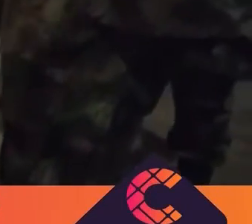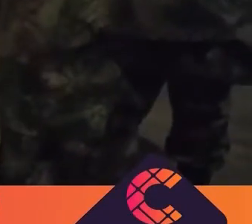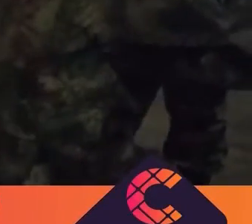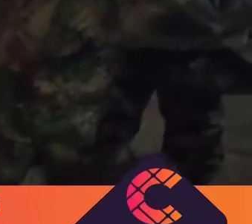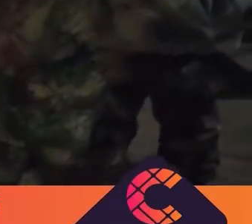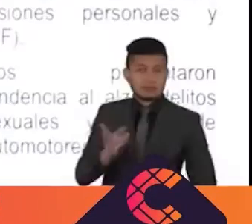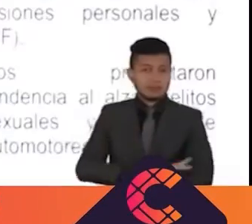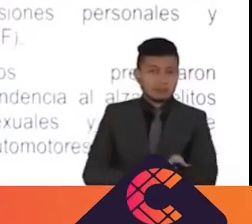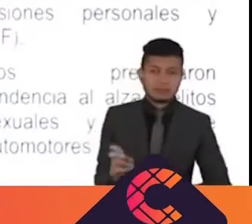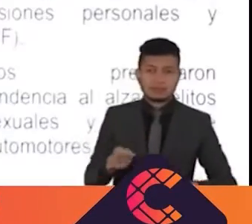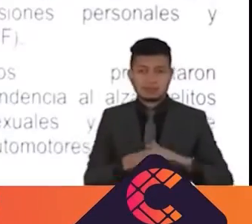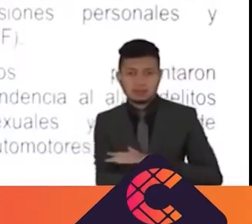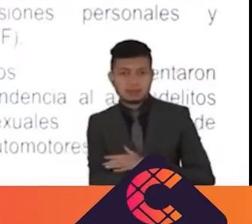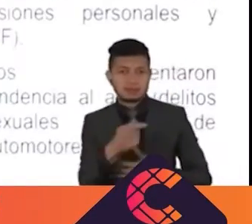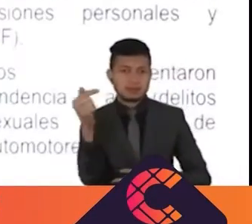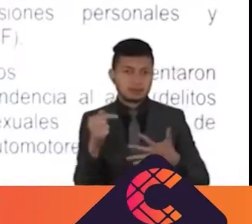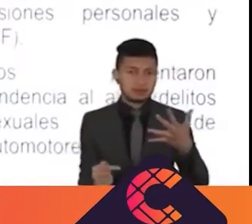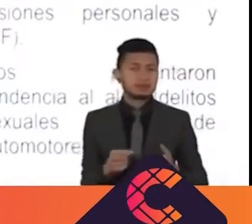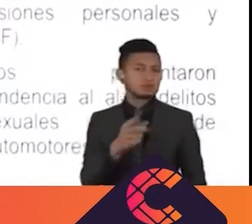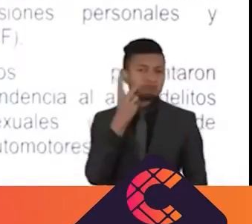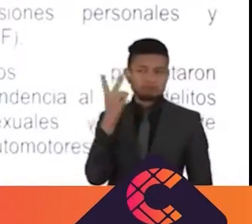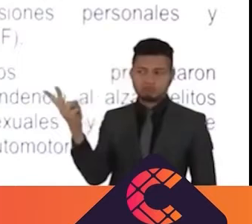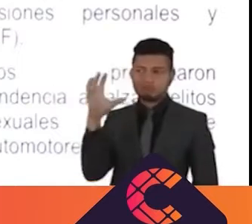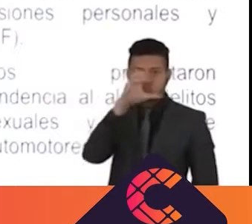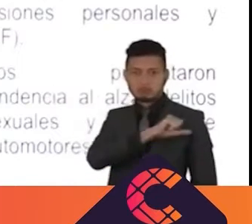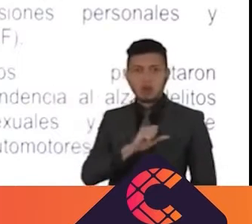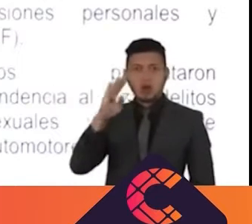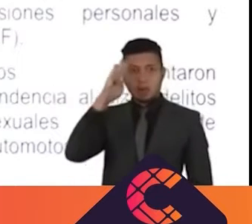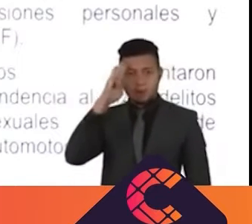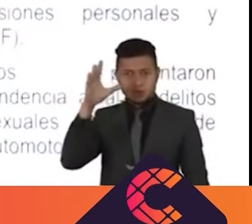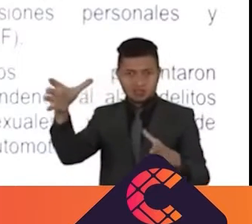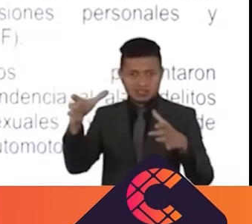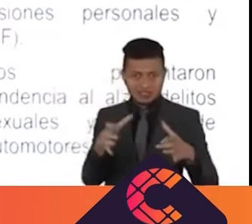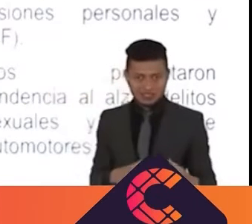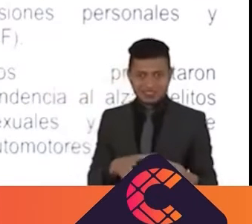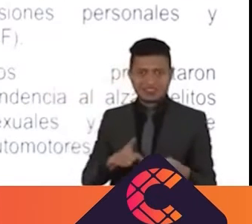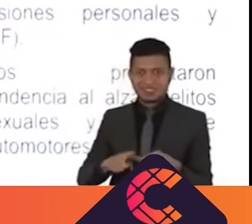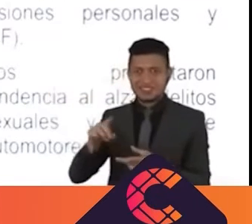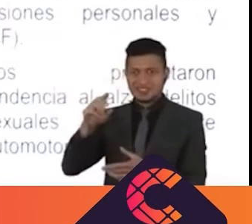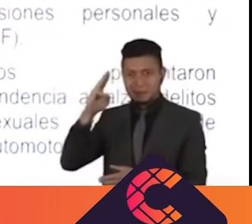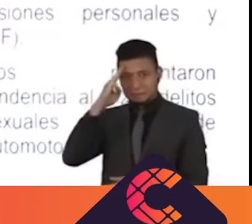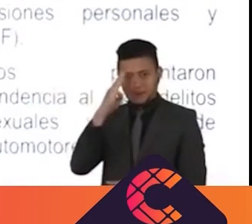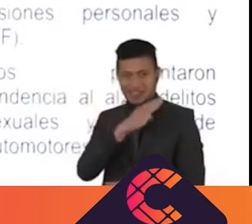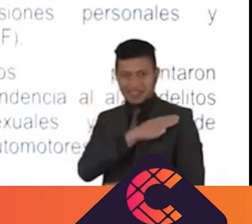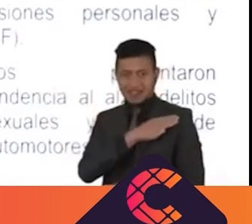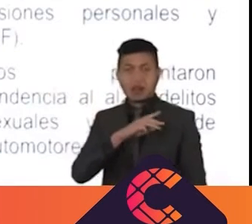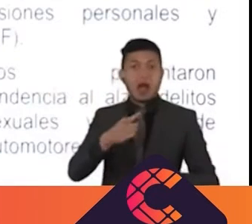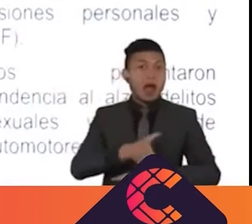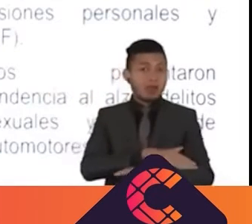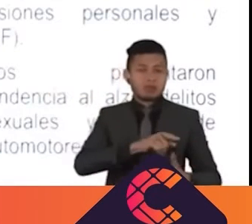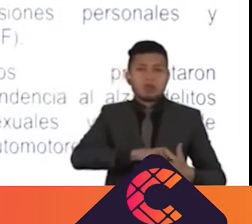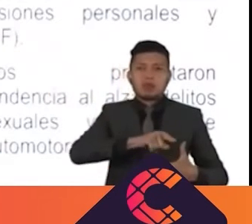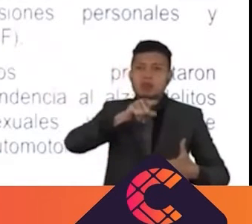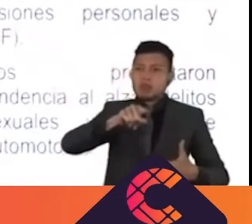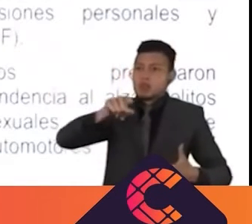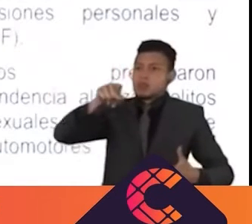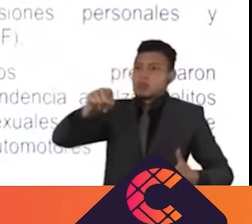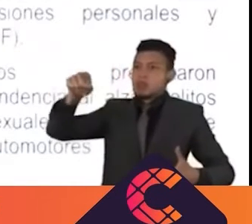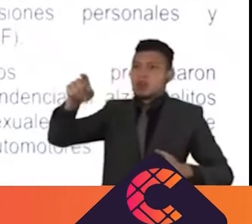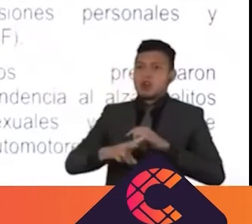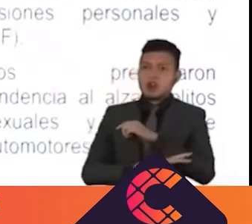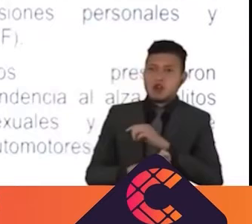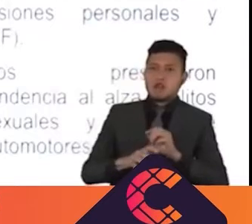tanto desde que llegó la policía como desde que llegó el ejército se quebró la tendencia creciente que traía el homicidio al hurto de personas